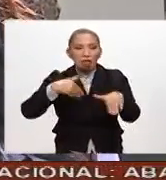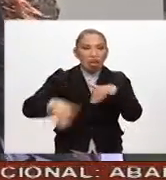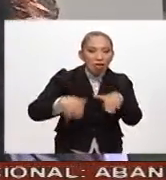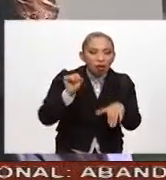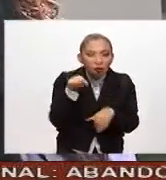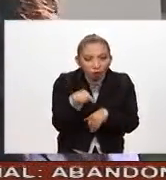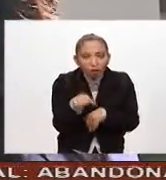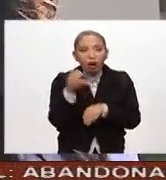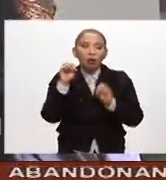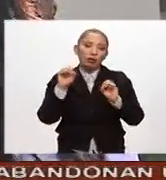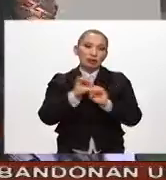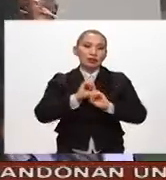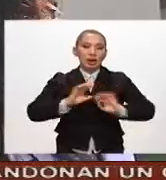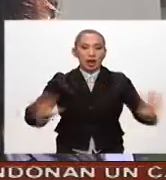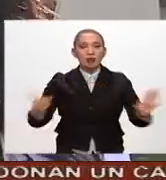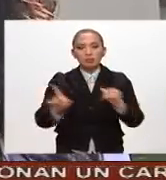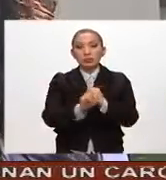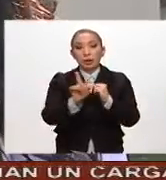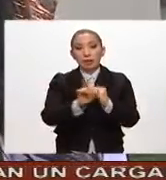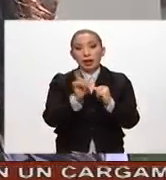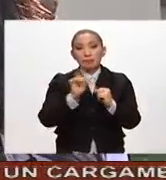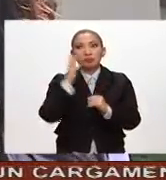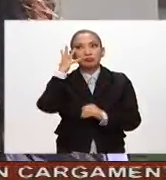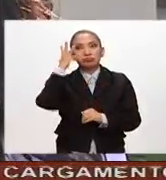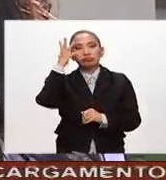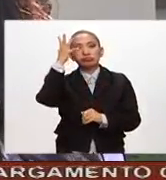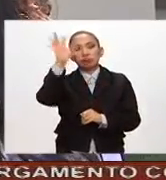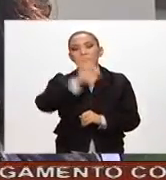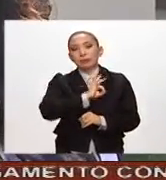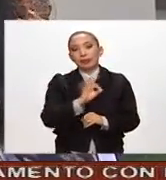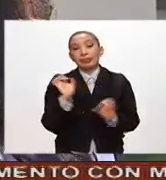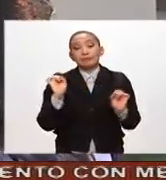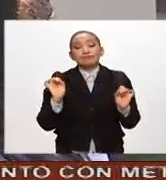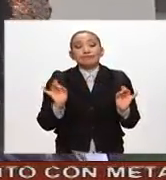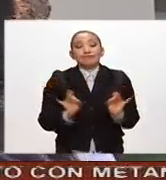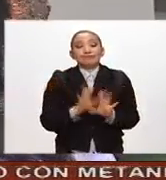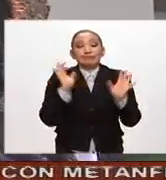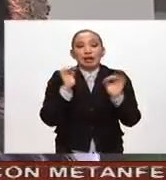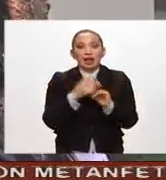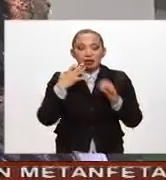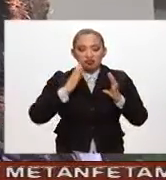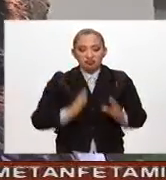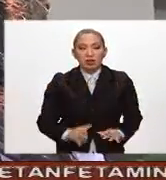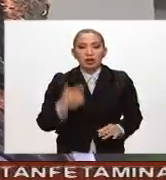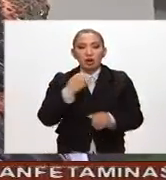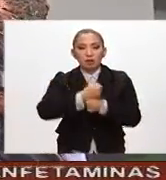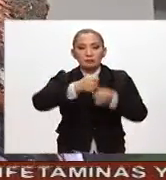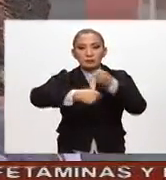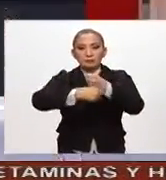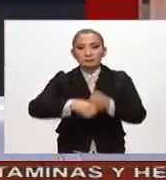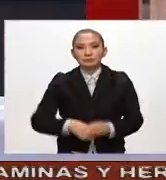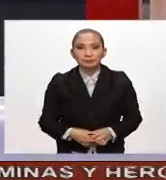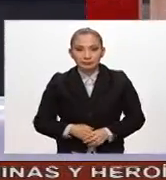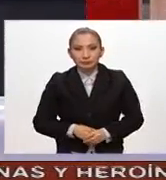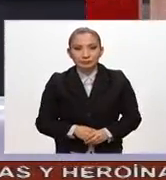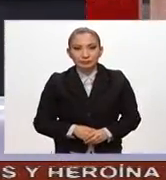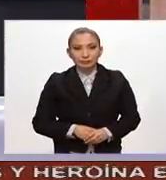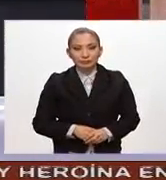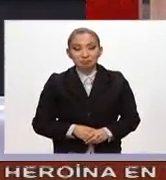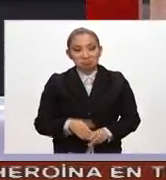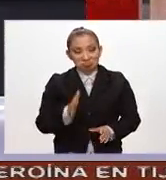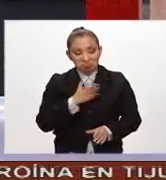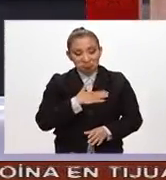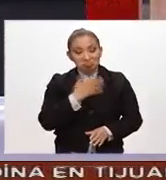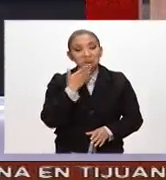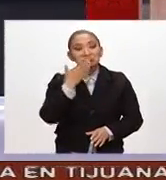caminata y obviamente complicaciones ya a la larga que pueden provocar alteraciones funcionales de la columna. Muy